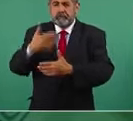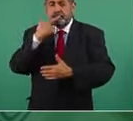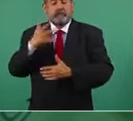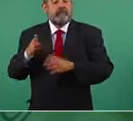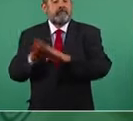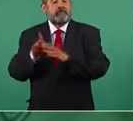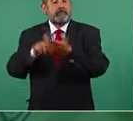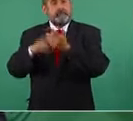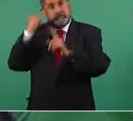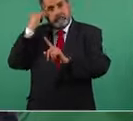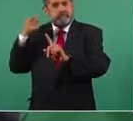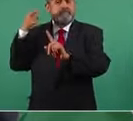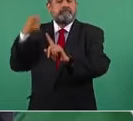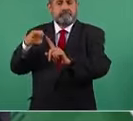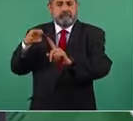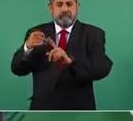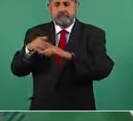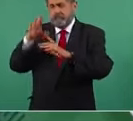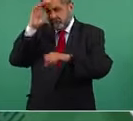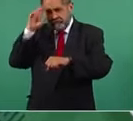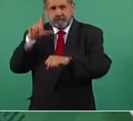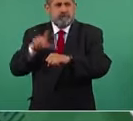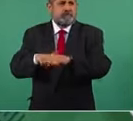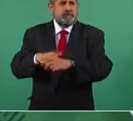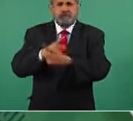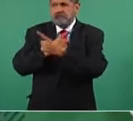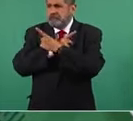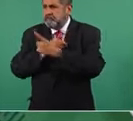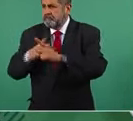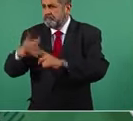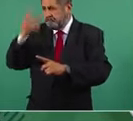fortaleciendo valores culturales, morales,